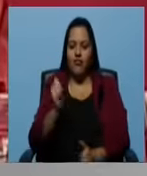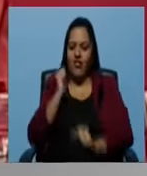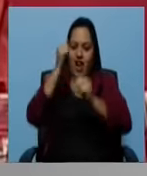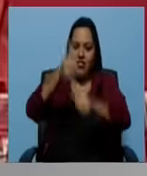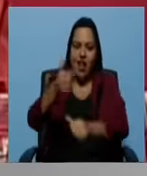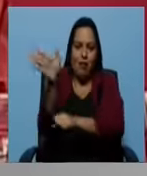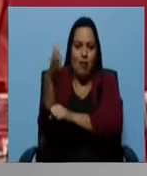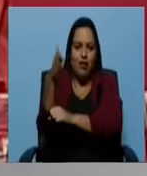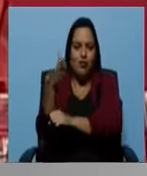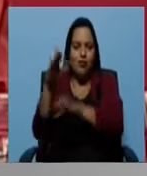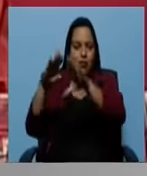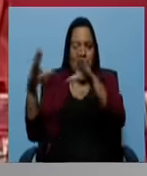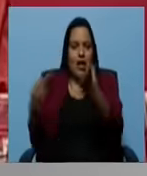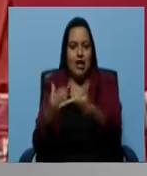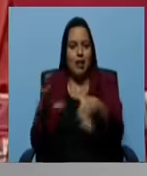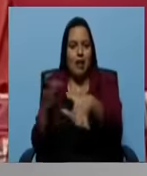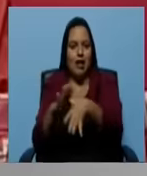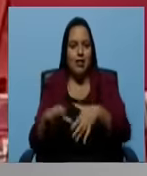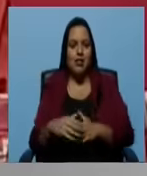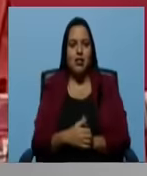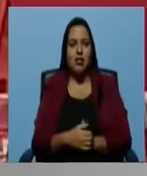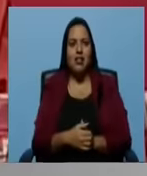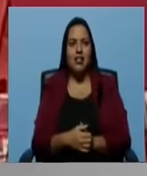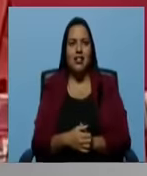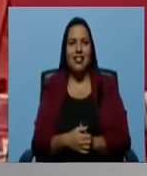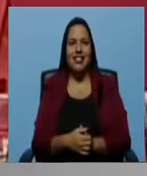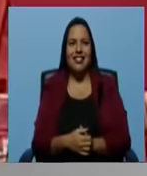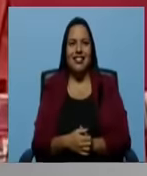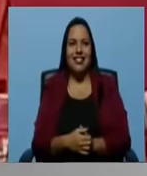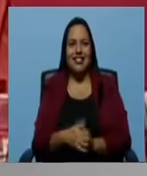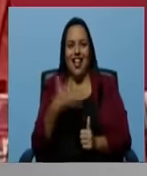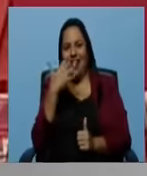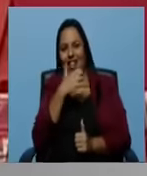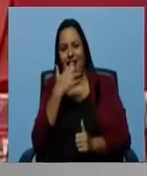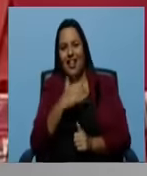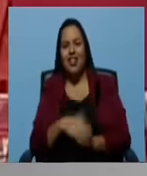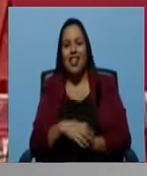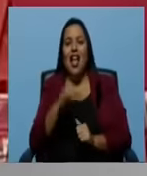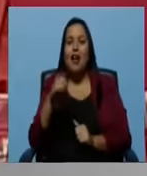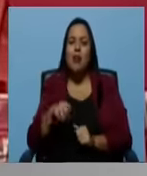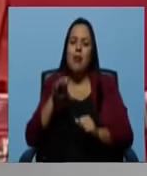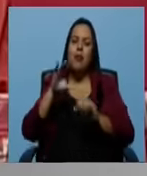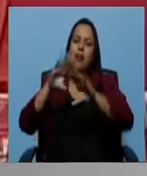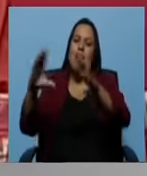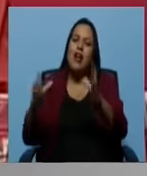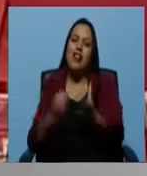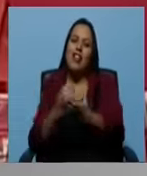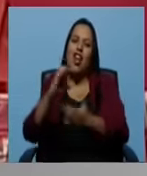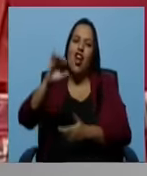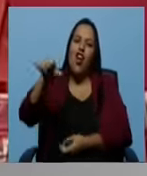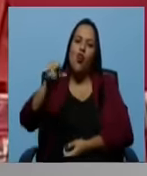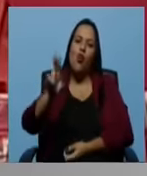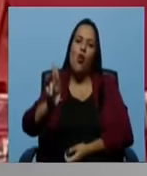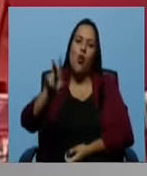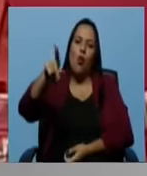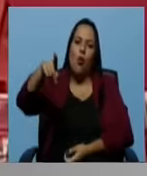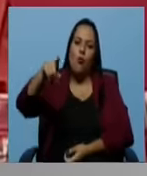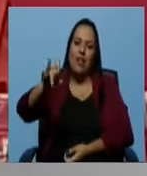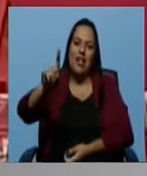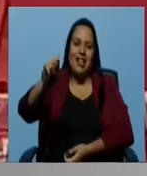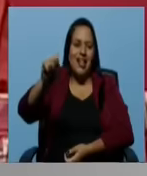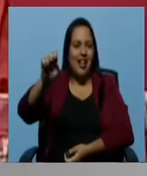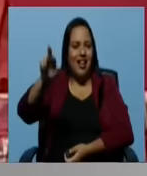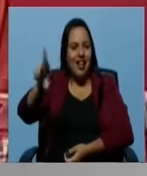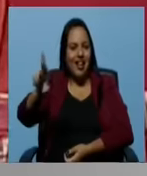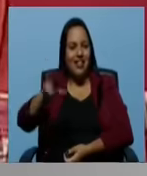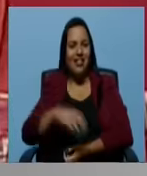Marte, y la ponemos en Júpiter, en Saturno, una de